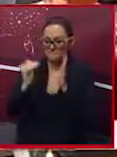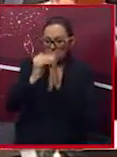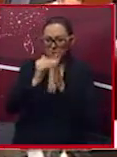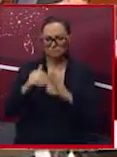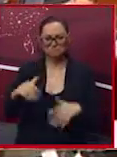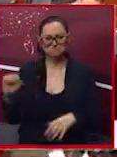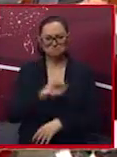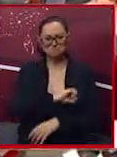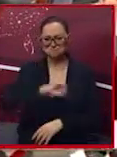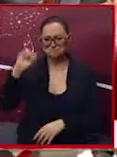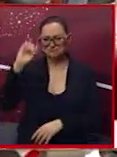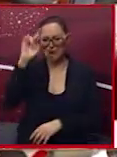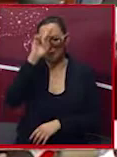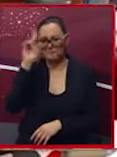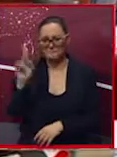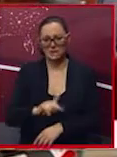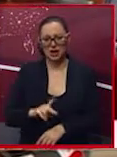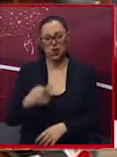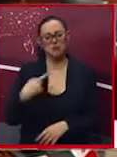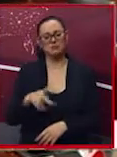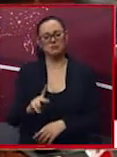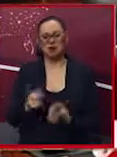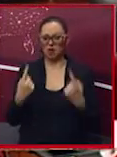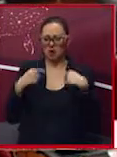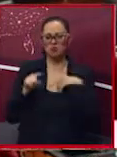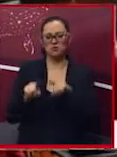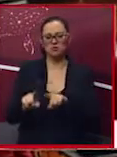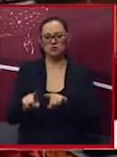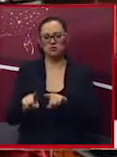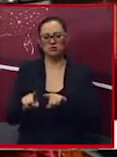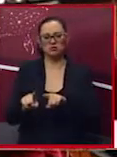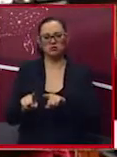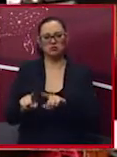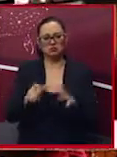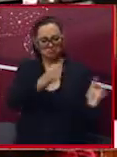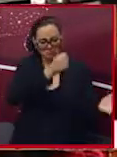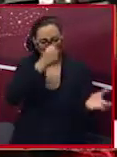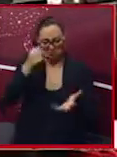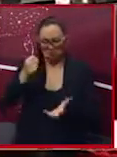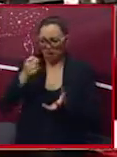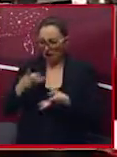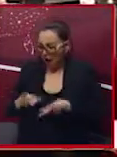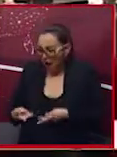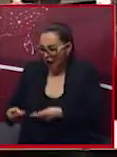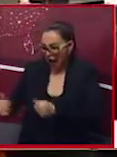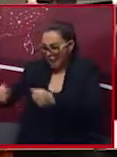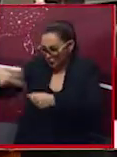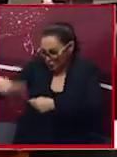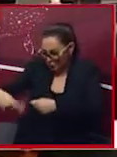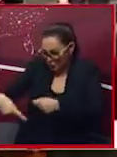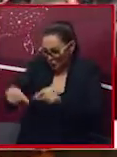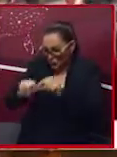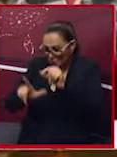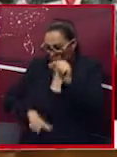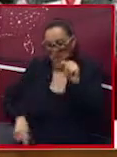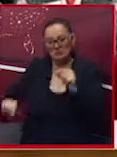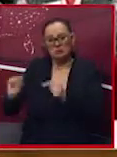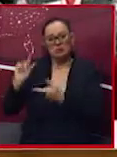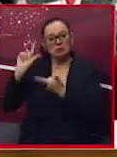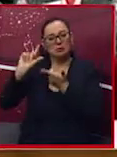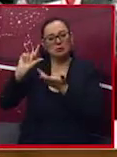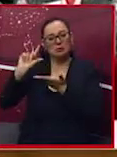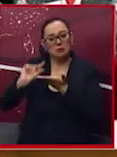en la historia. Pero al mismo tiempo y de manera recíproca, la menor inversión en los últimos